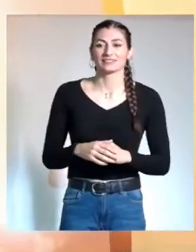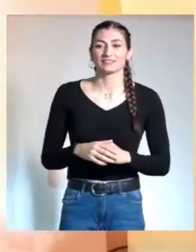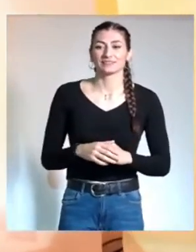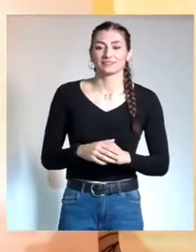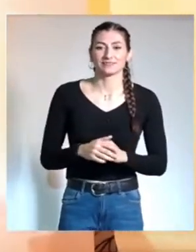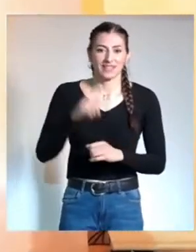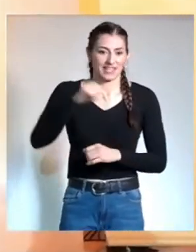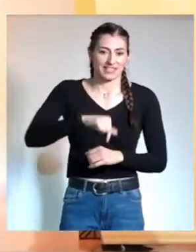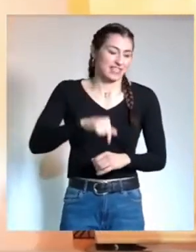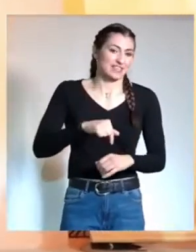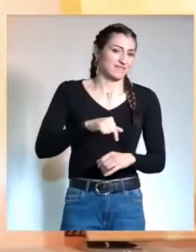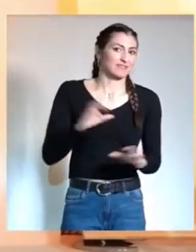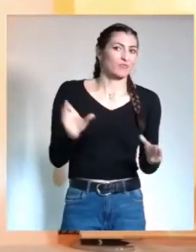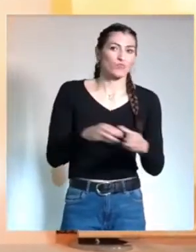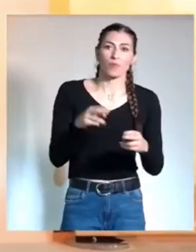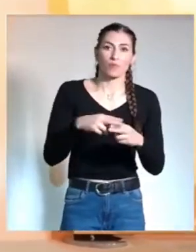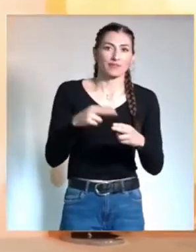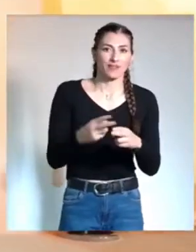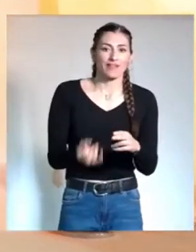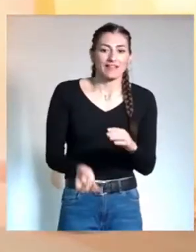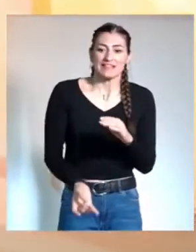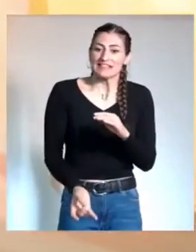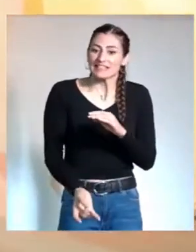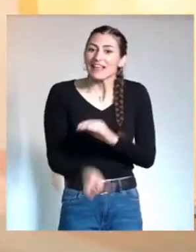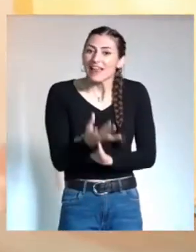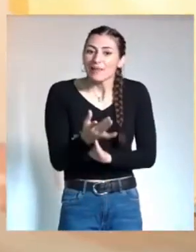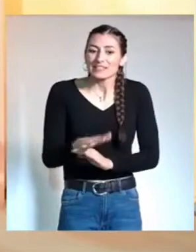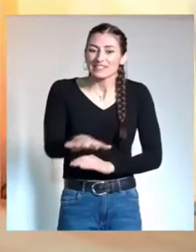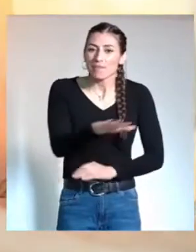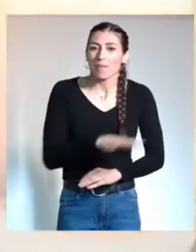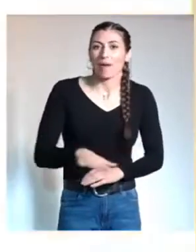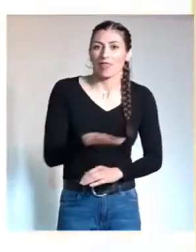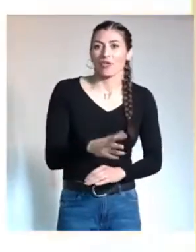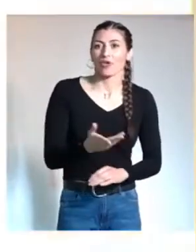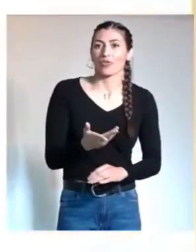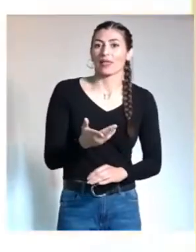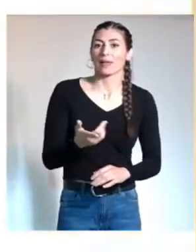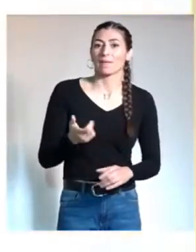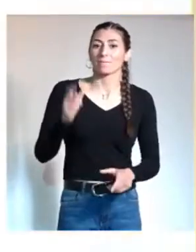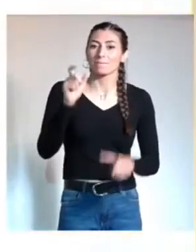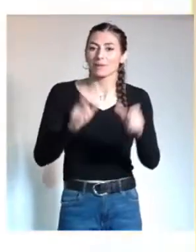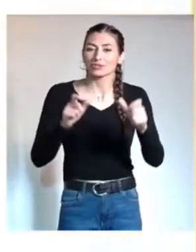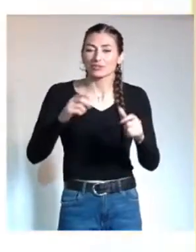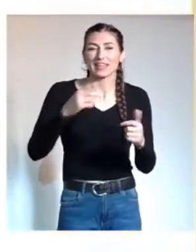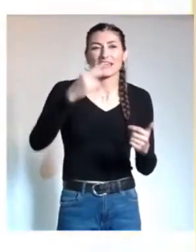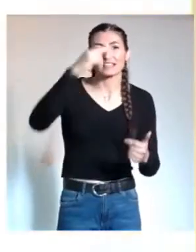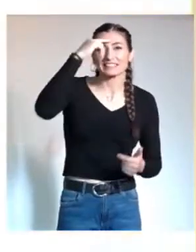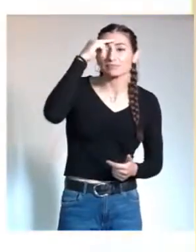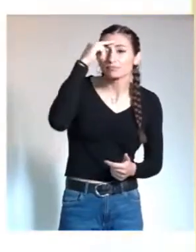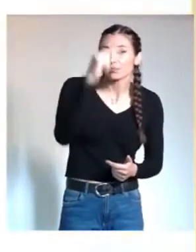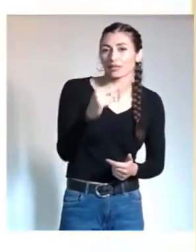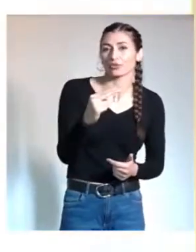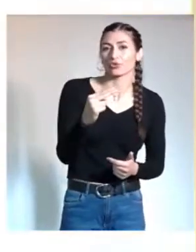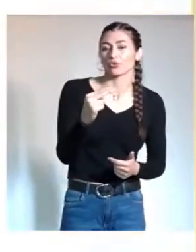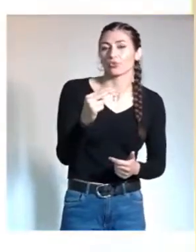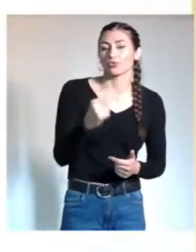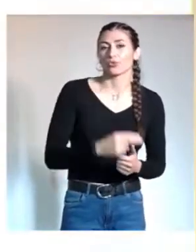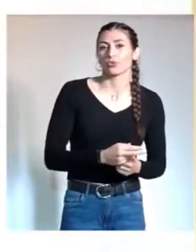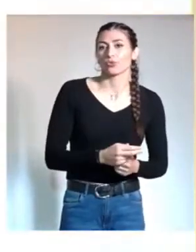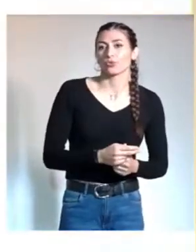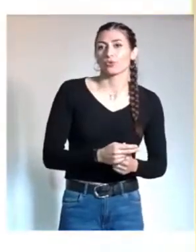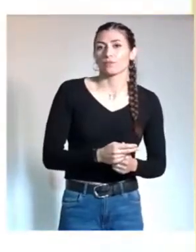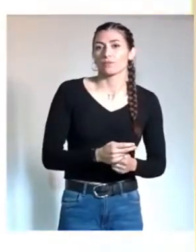en este partido hemos conseguido crear ese espacio cada vez mayor de respeto,